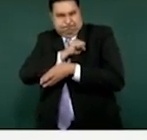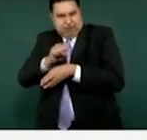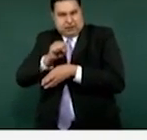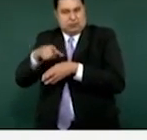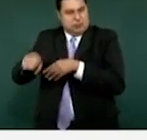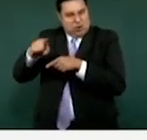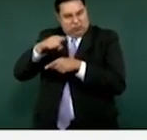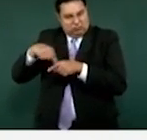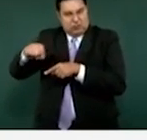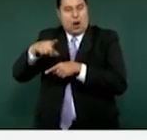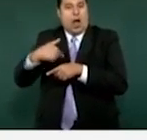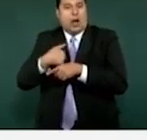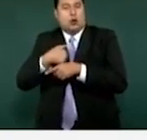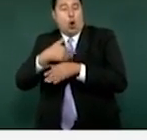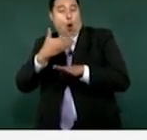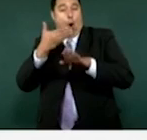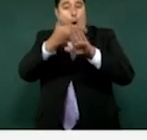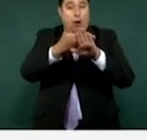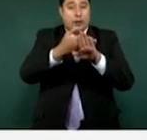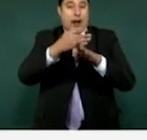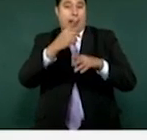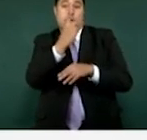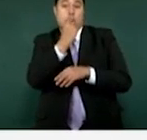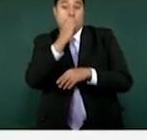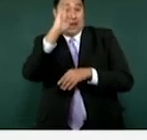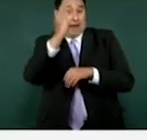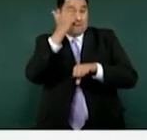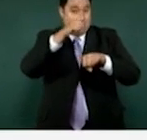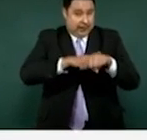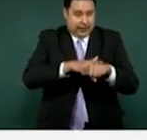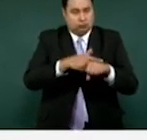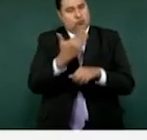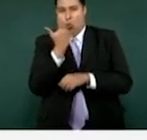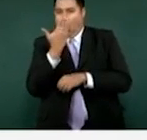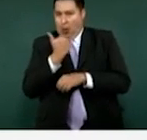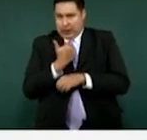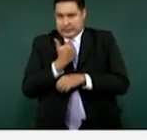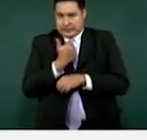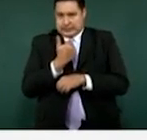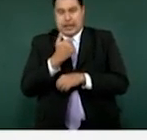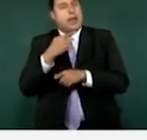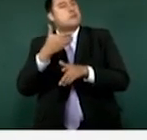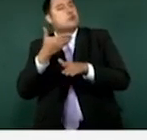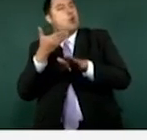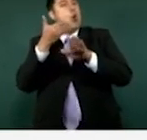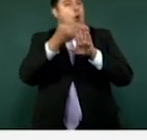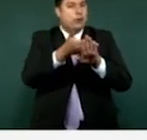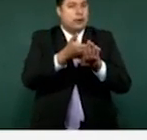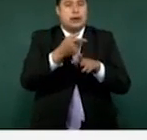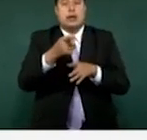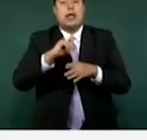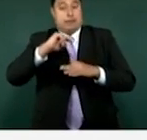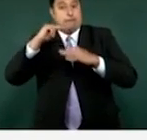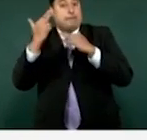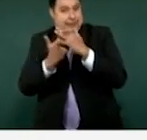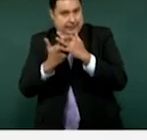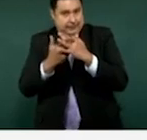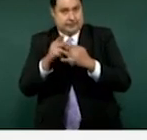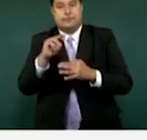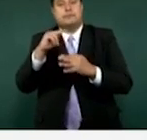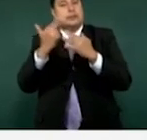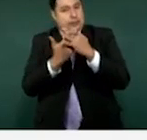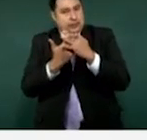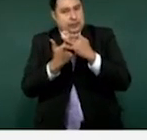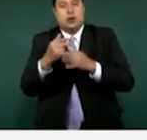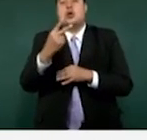ninguna agresión a fuerzas federales. Y de las agresiones, de homicidios dolosos,